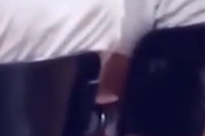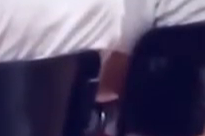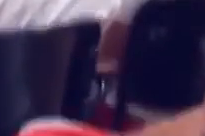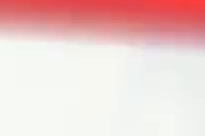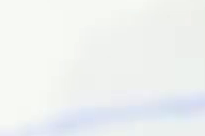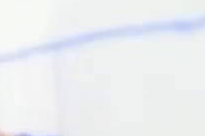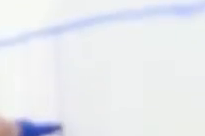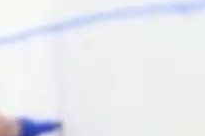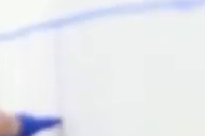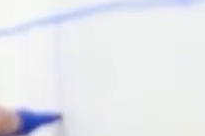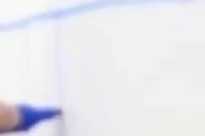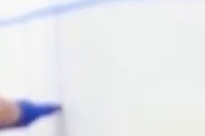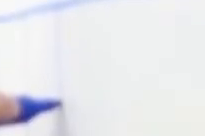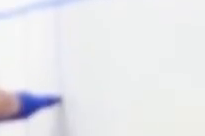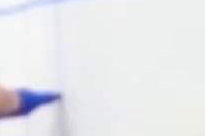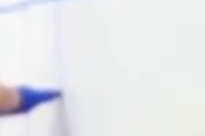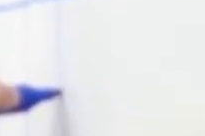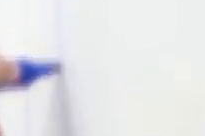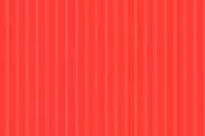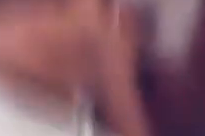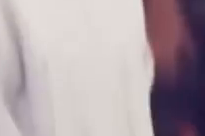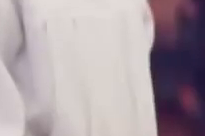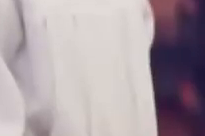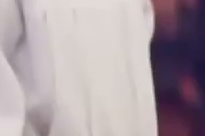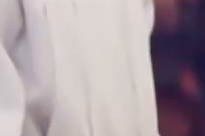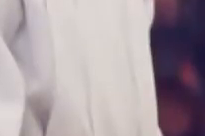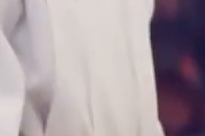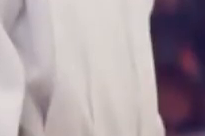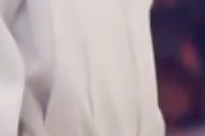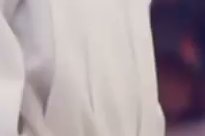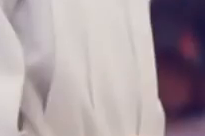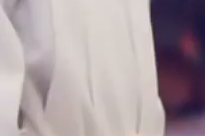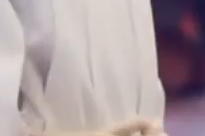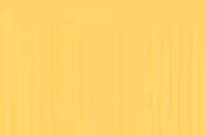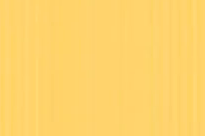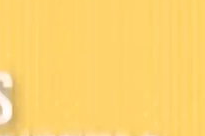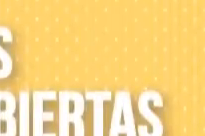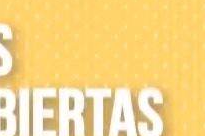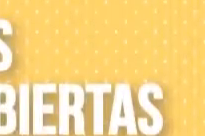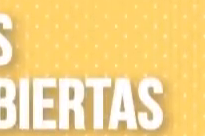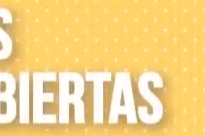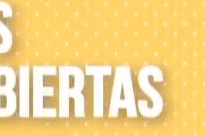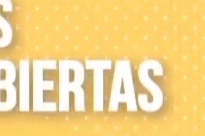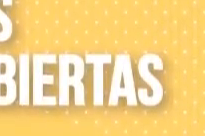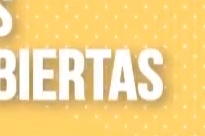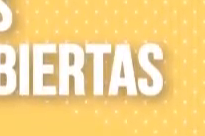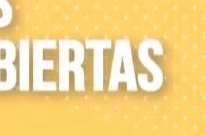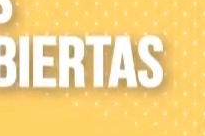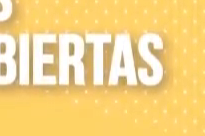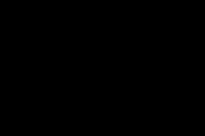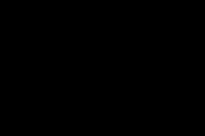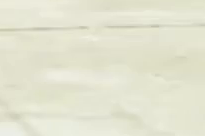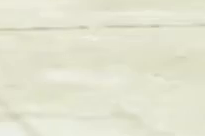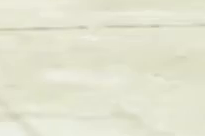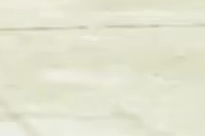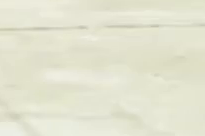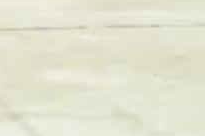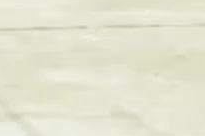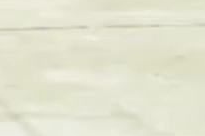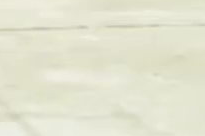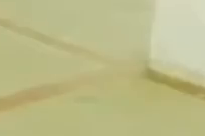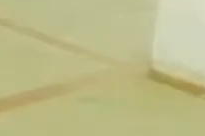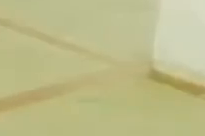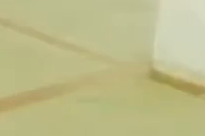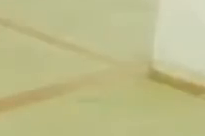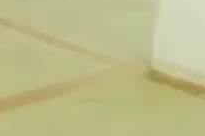no solo su excelencia académica, sino también sus principios y valores. Seminario San Pedro Claver. Un